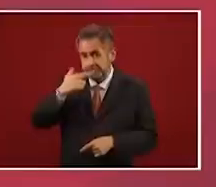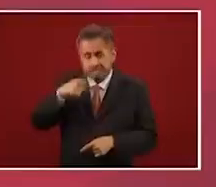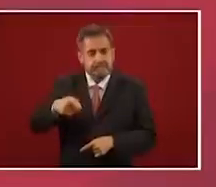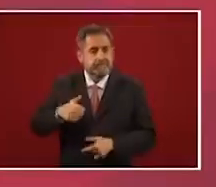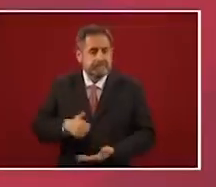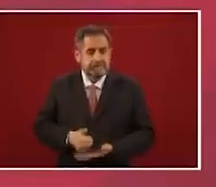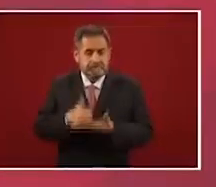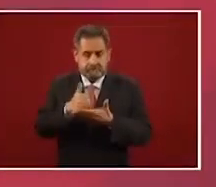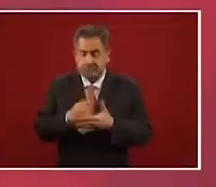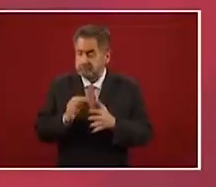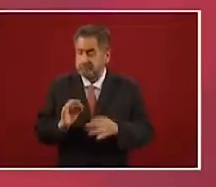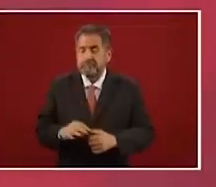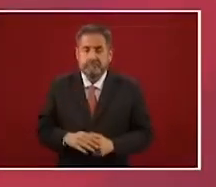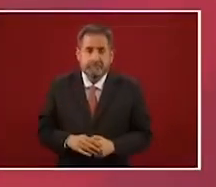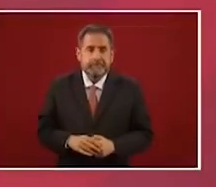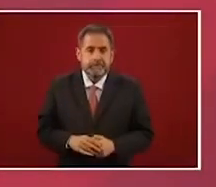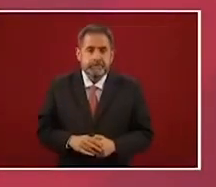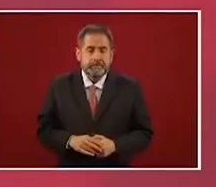están